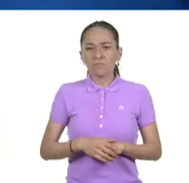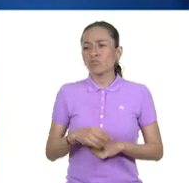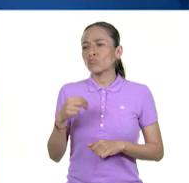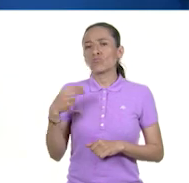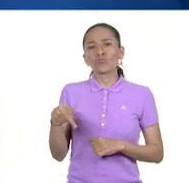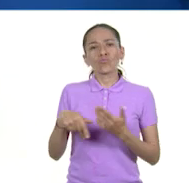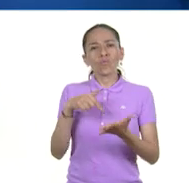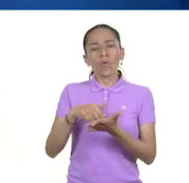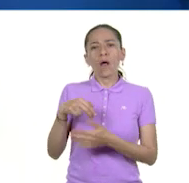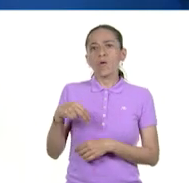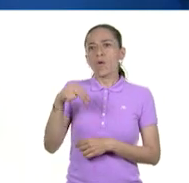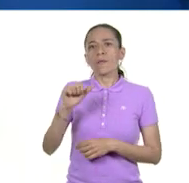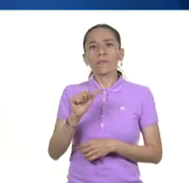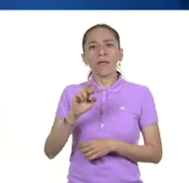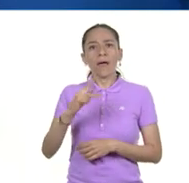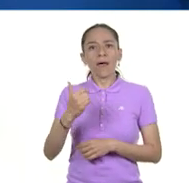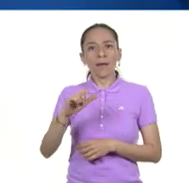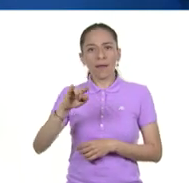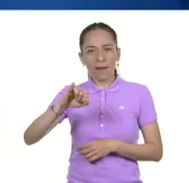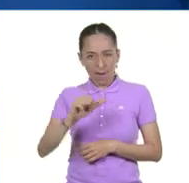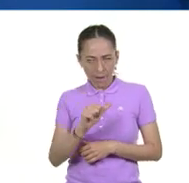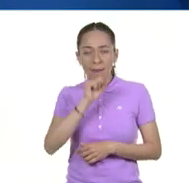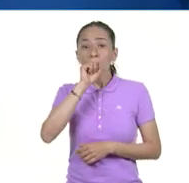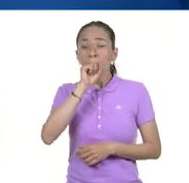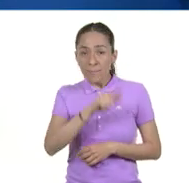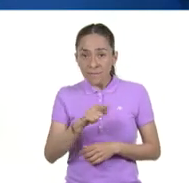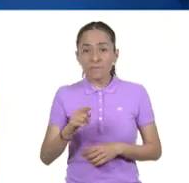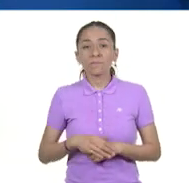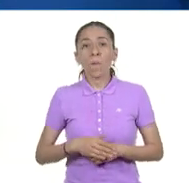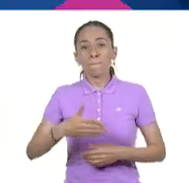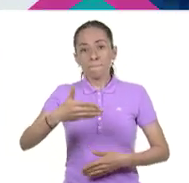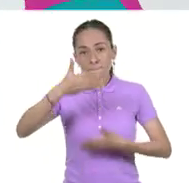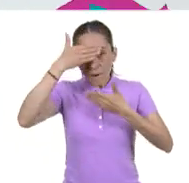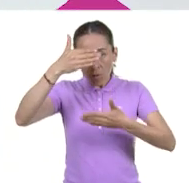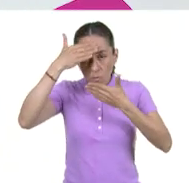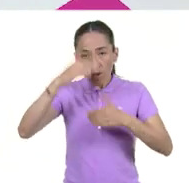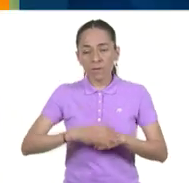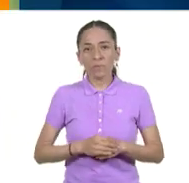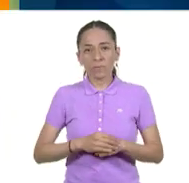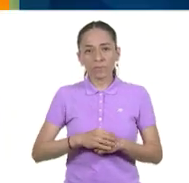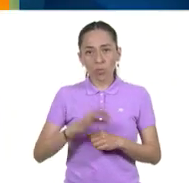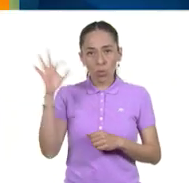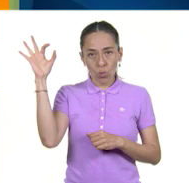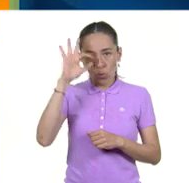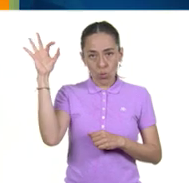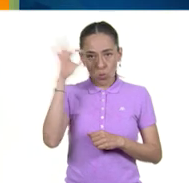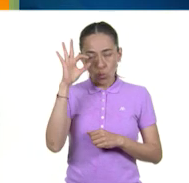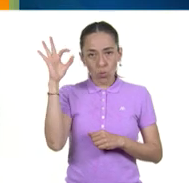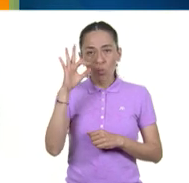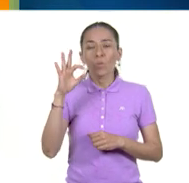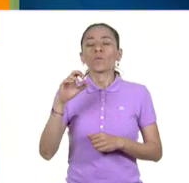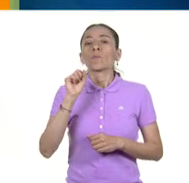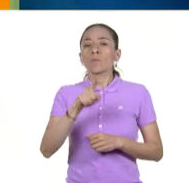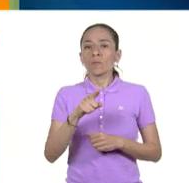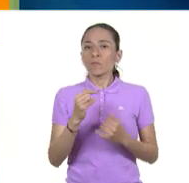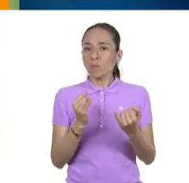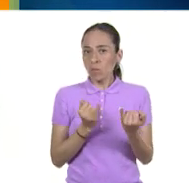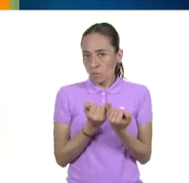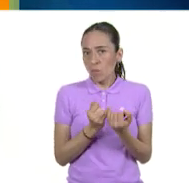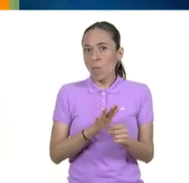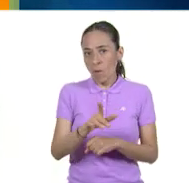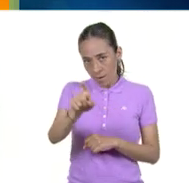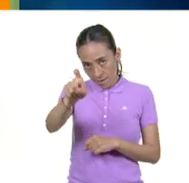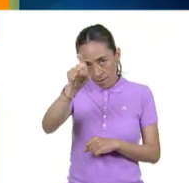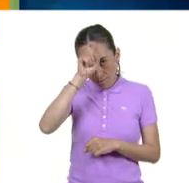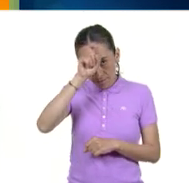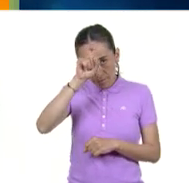continente, como Argelia, Marruecos, Túnez y Egipto, cuyas poblaciones se desplazan hacia países de